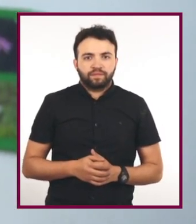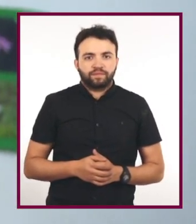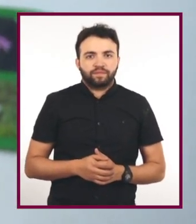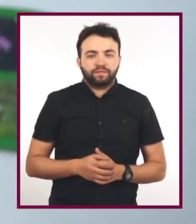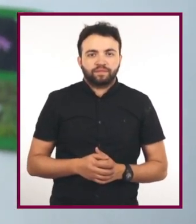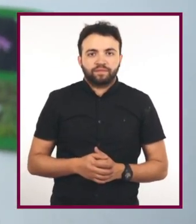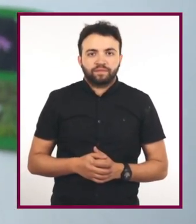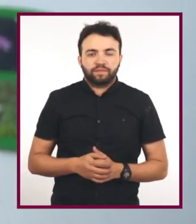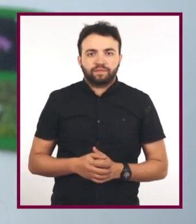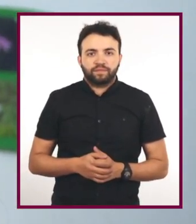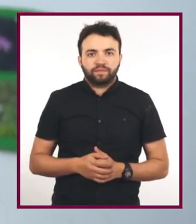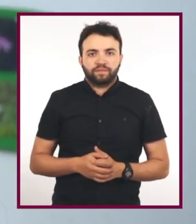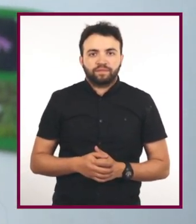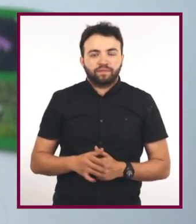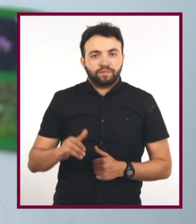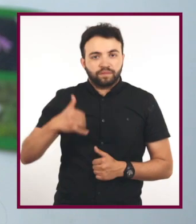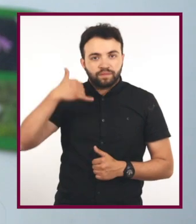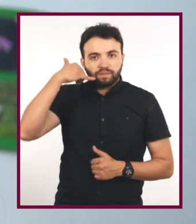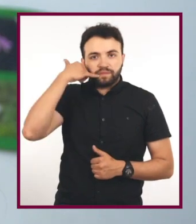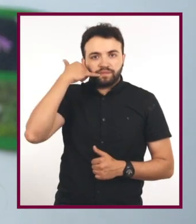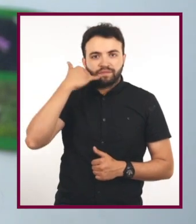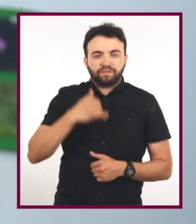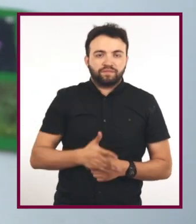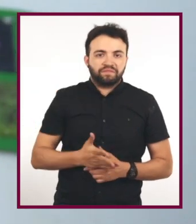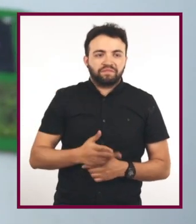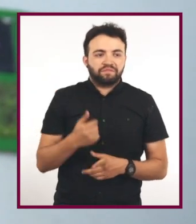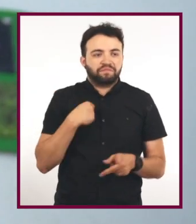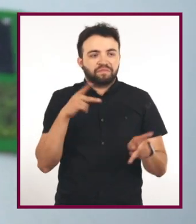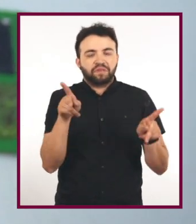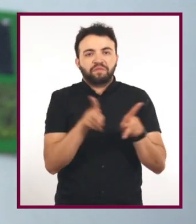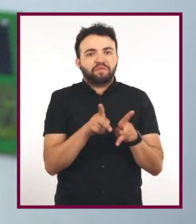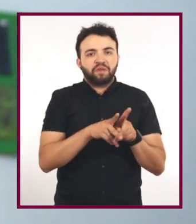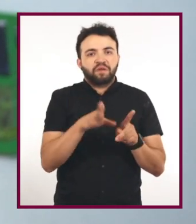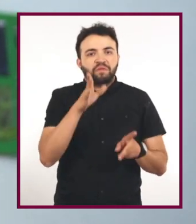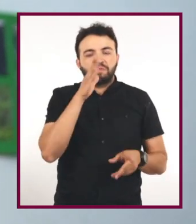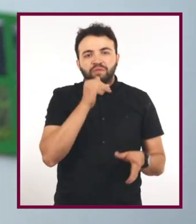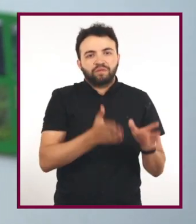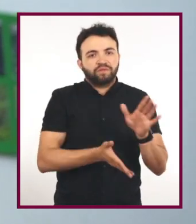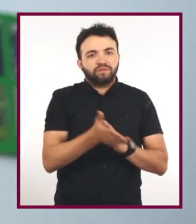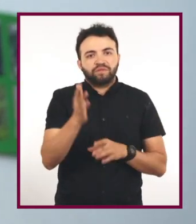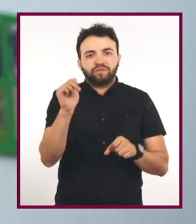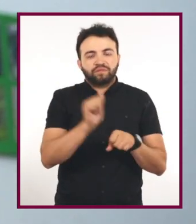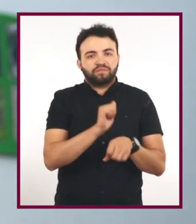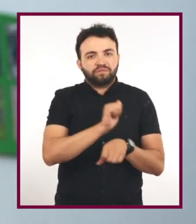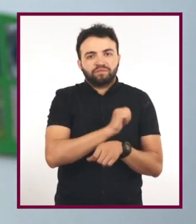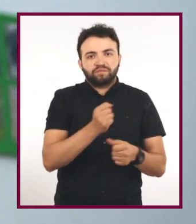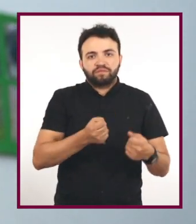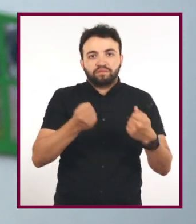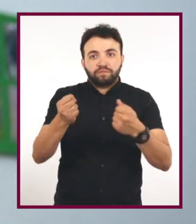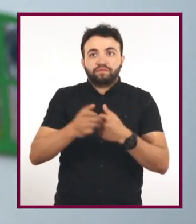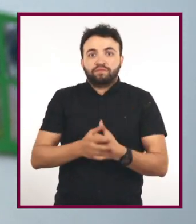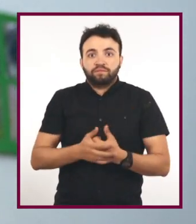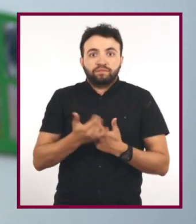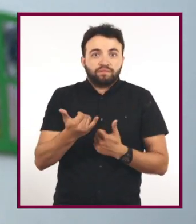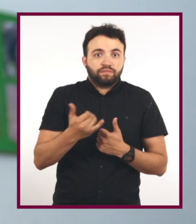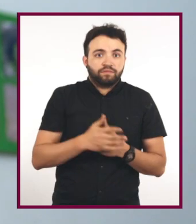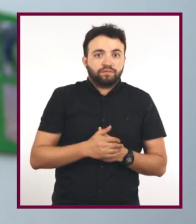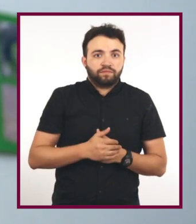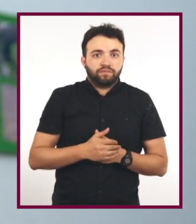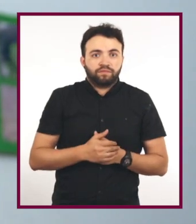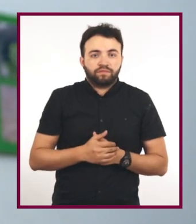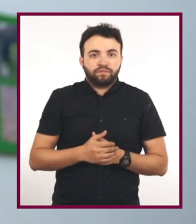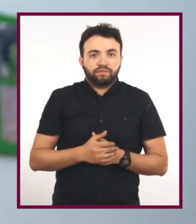Bueno. A la mera hora mi primo no pudo llevarnos en su auto. ¿Y? A ver, Sherlock